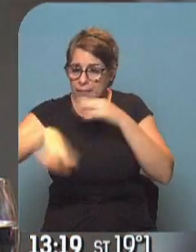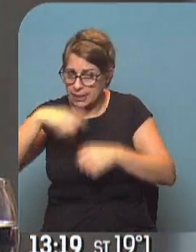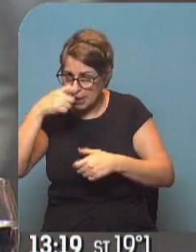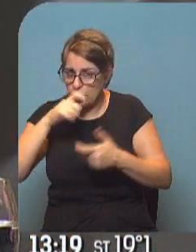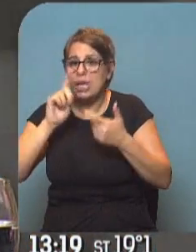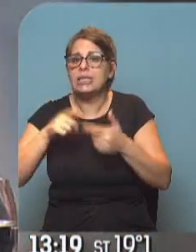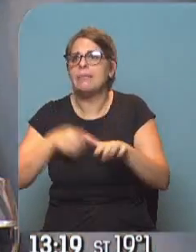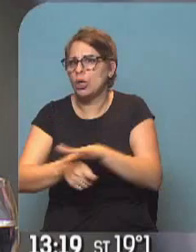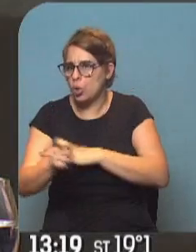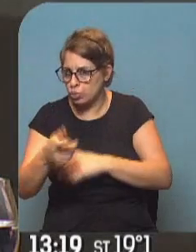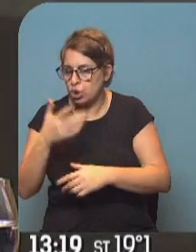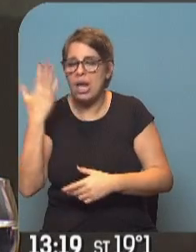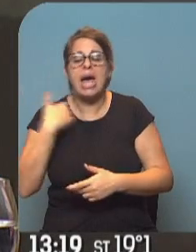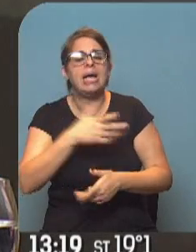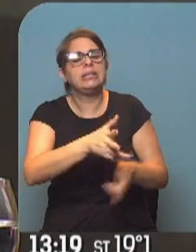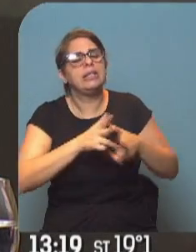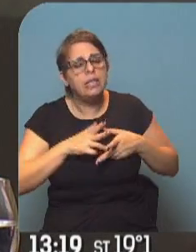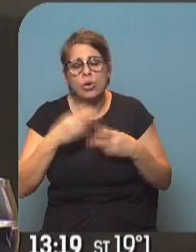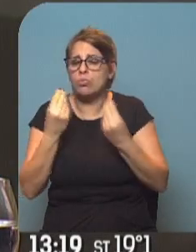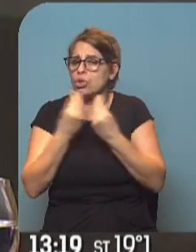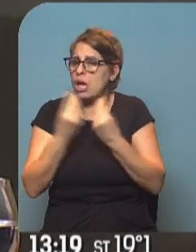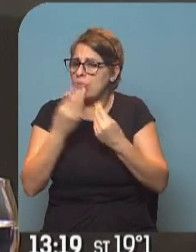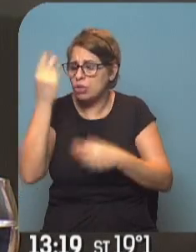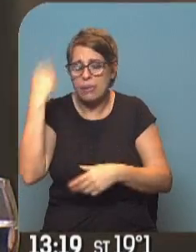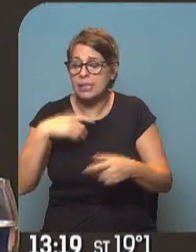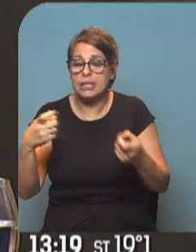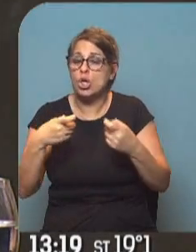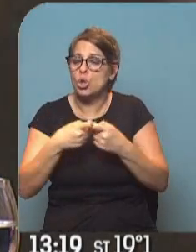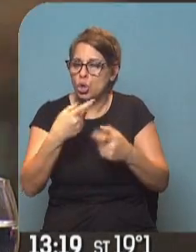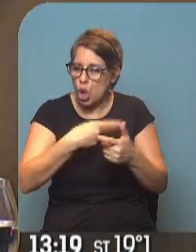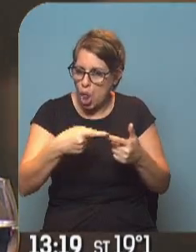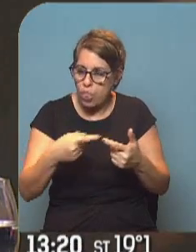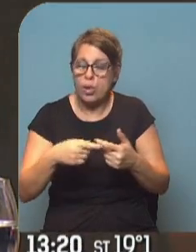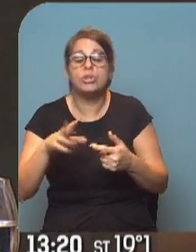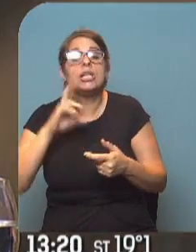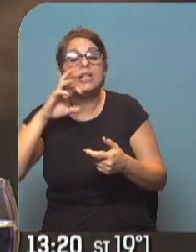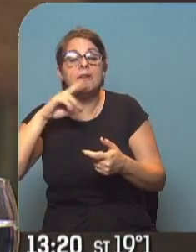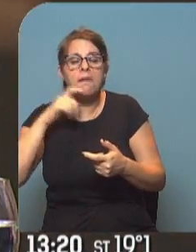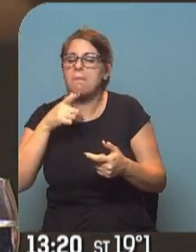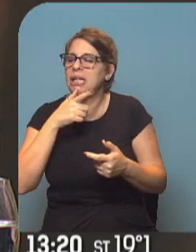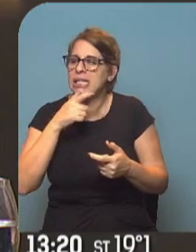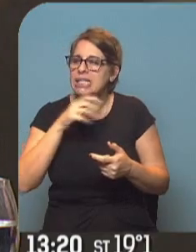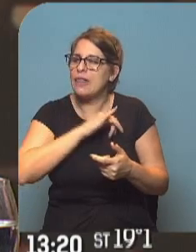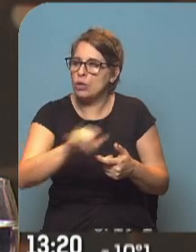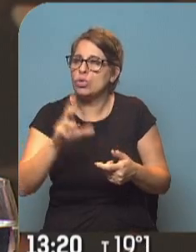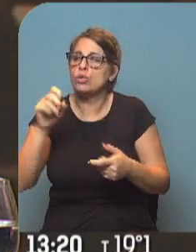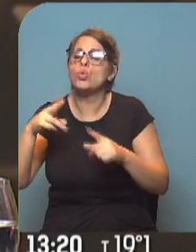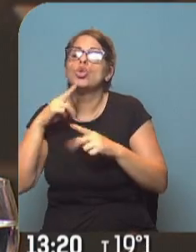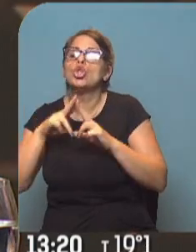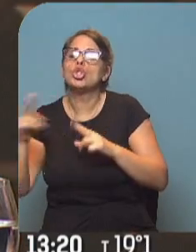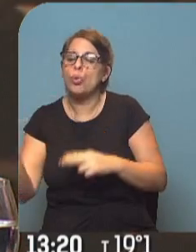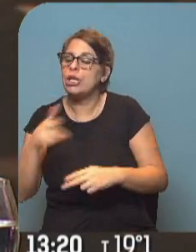también con corrupción, que como decía antes Jorge, muchas veces van de la mano, pero en este caso a Iván Márquez se lo estaría denunciando porque un sobrino suyo